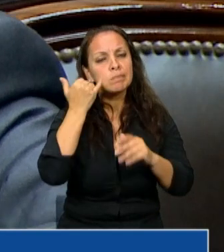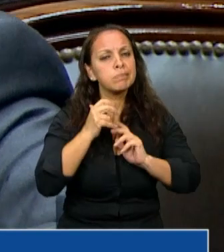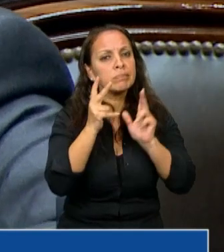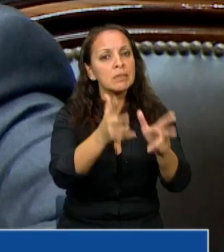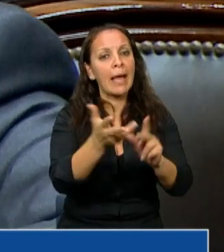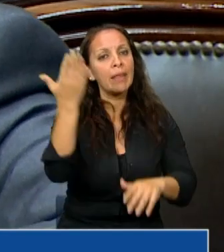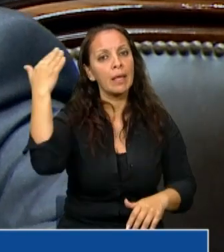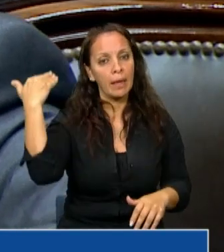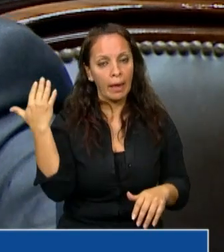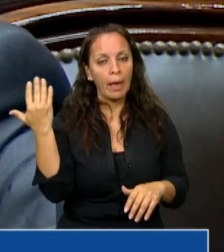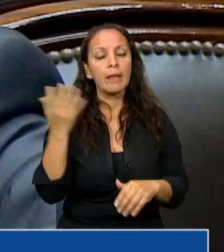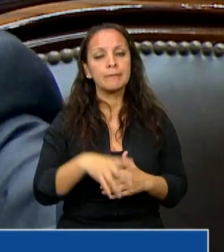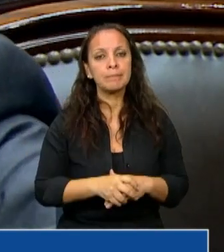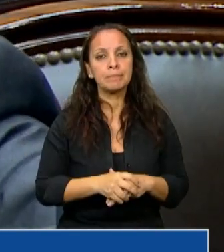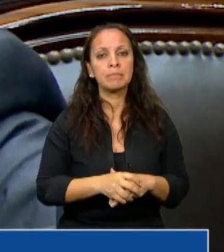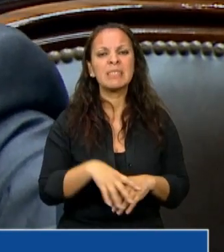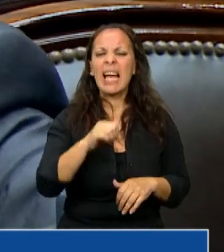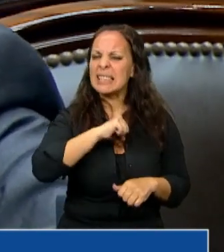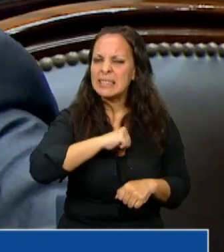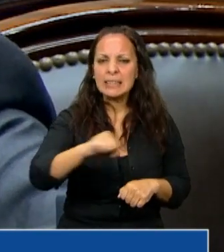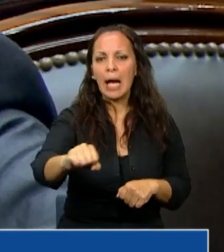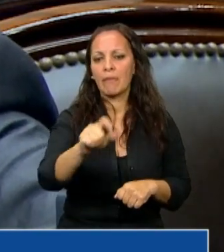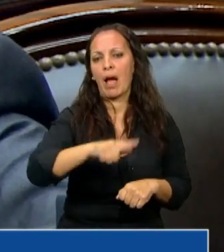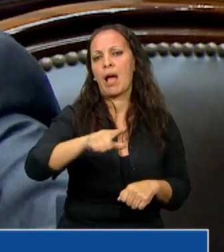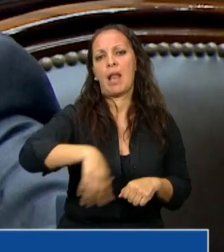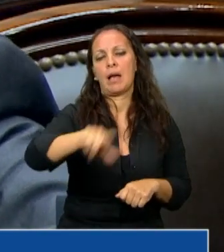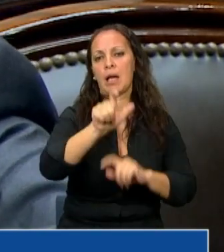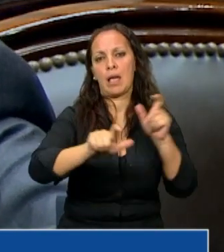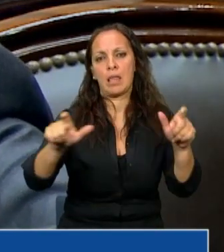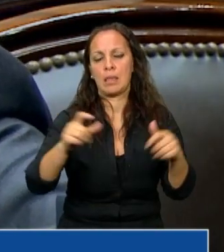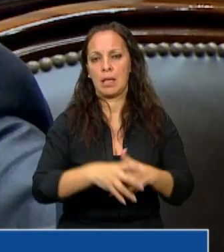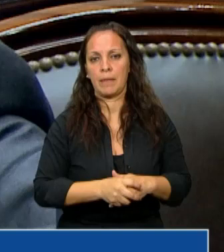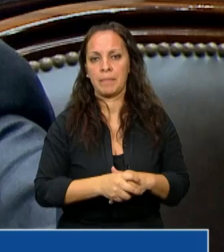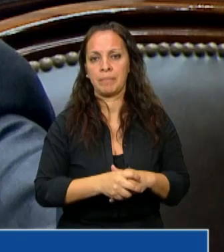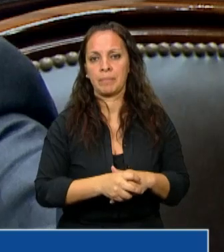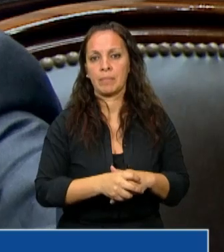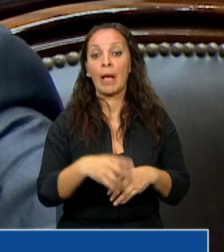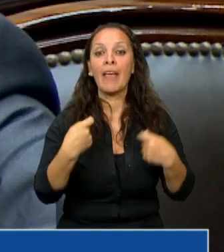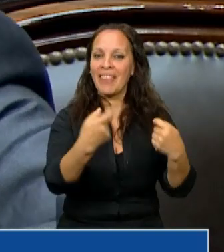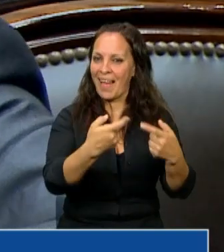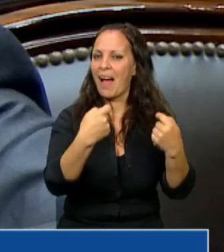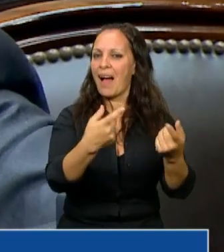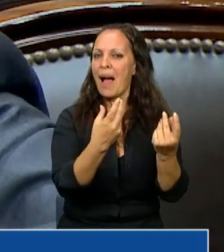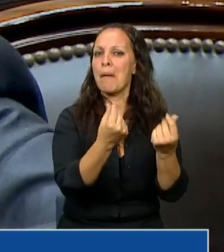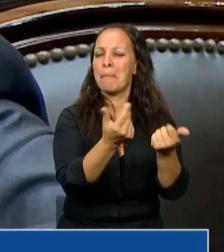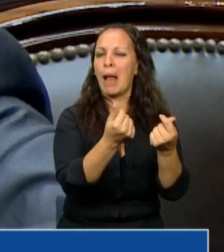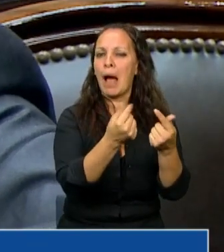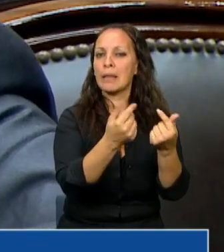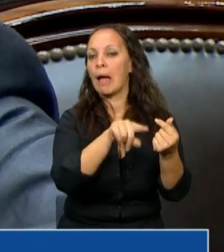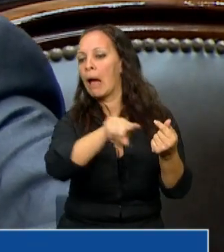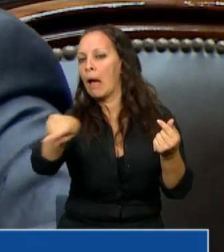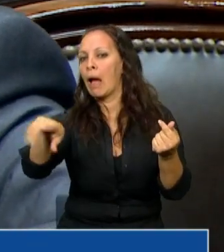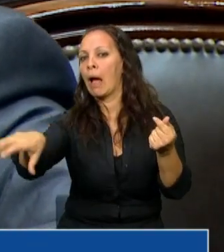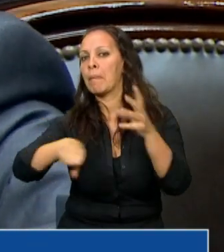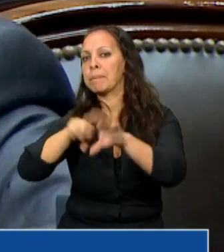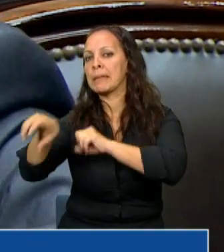vuelvo a repetir, insisto, es una estafa a la población estar poniéndole plata en un bolsillo y secándosele por la